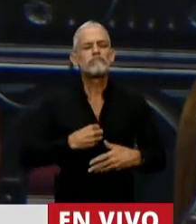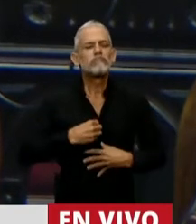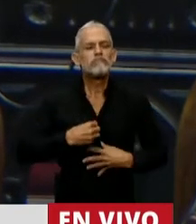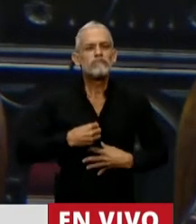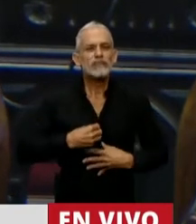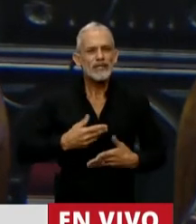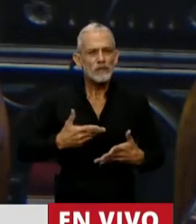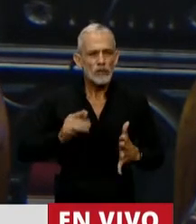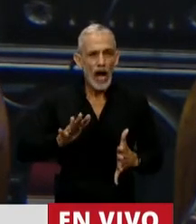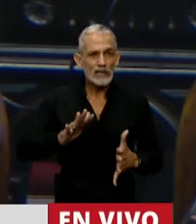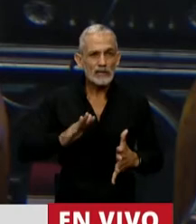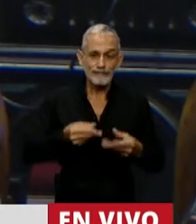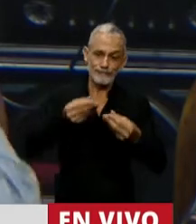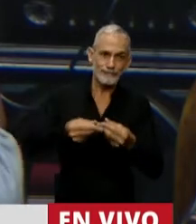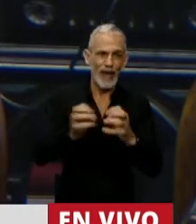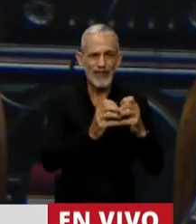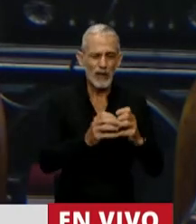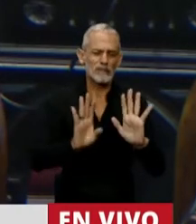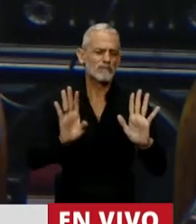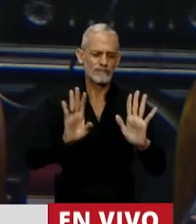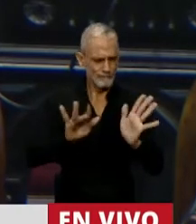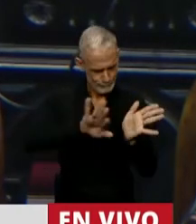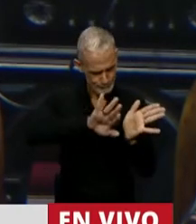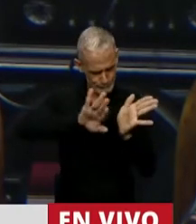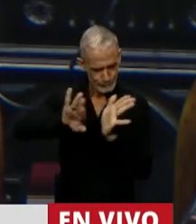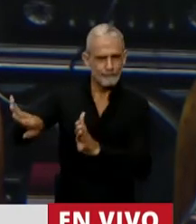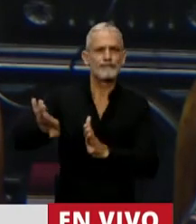sentimientos, traemos el debate. Pero no voy a hablar desde el punto de vista